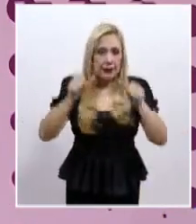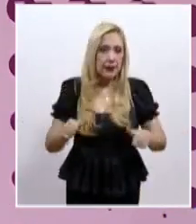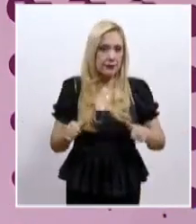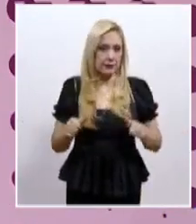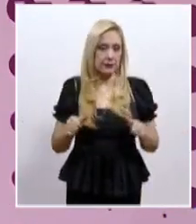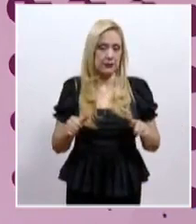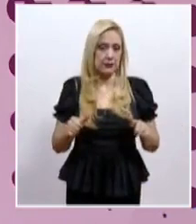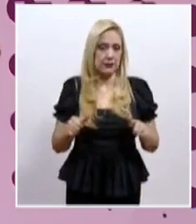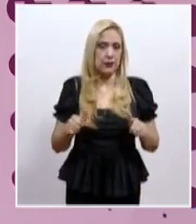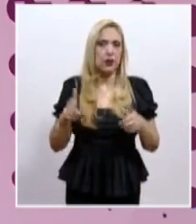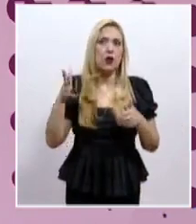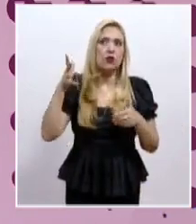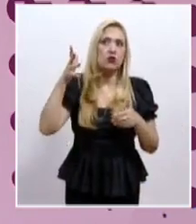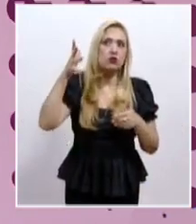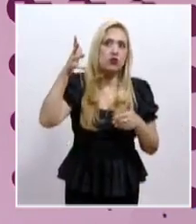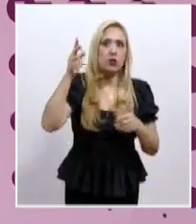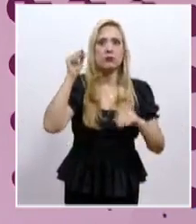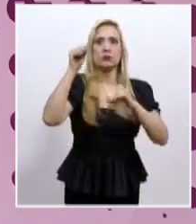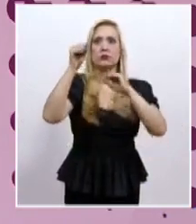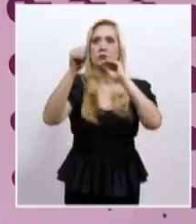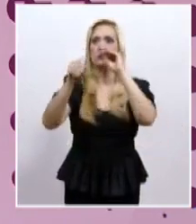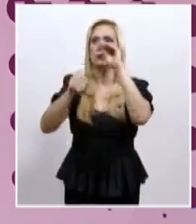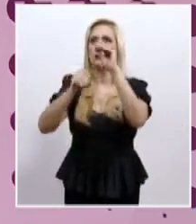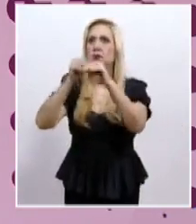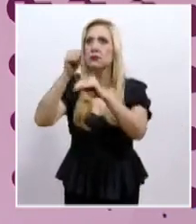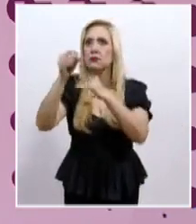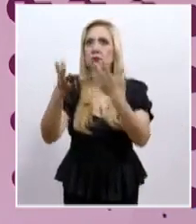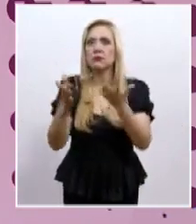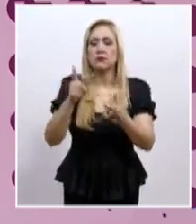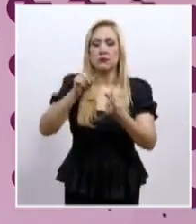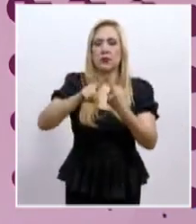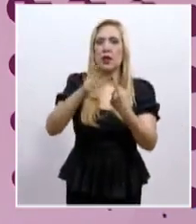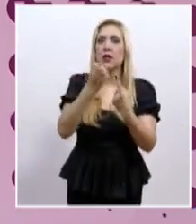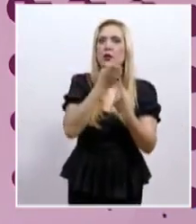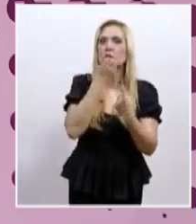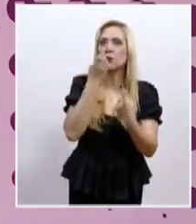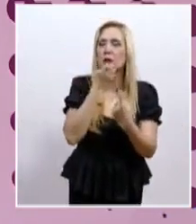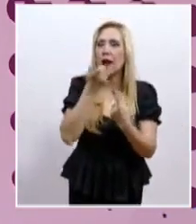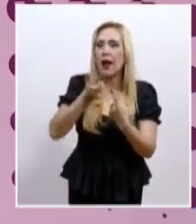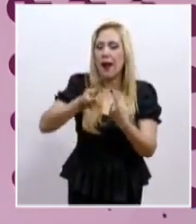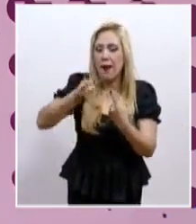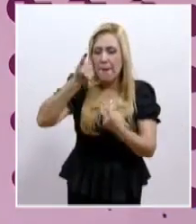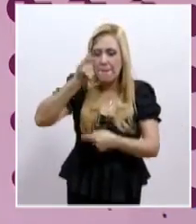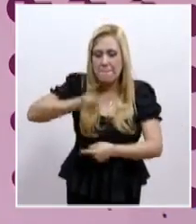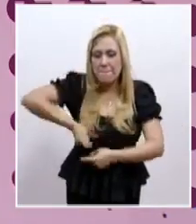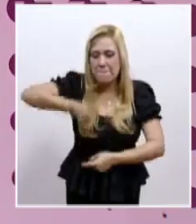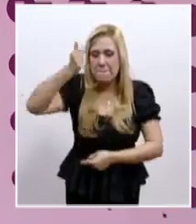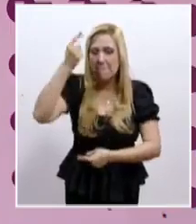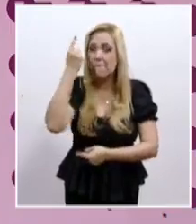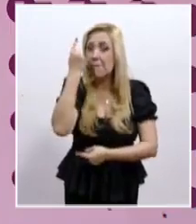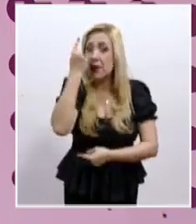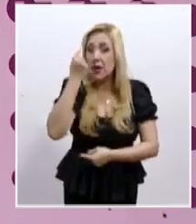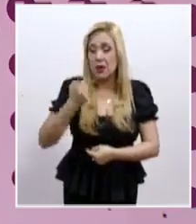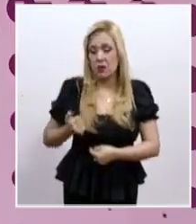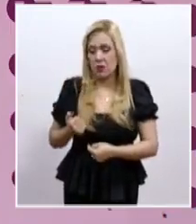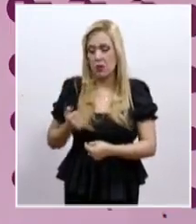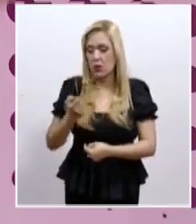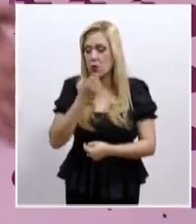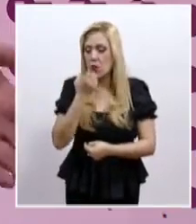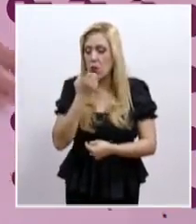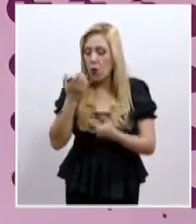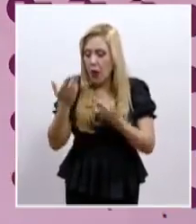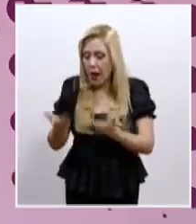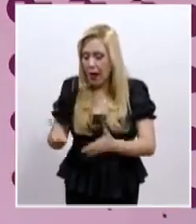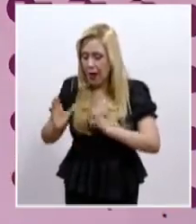plazo, infraestructura es un tema en donde nos da miedo decir, no vende tanto, pero un puente que cruza un